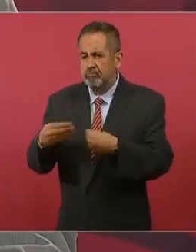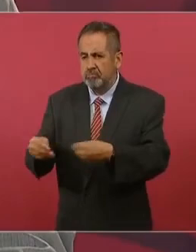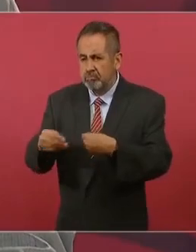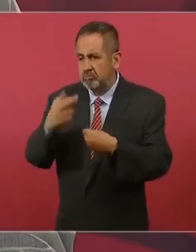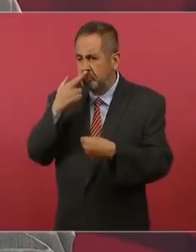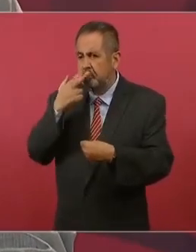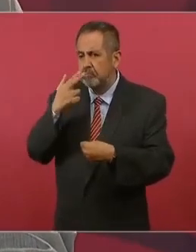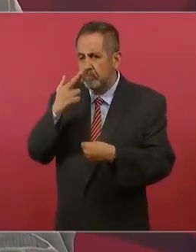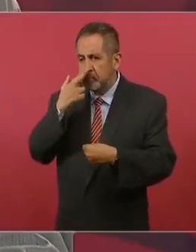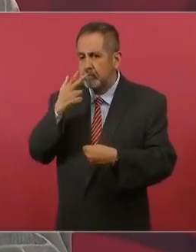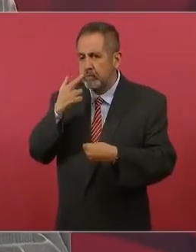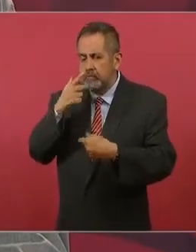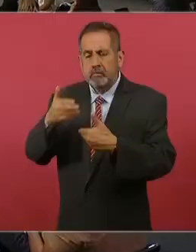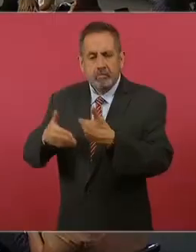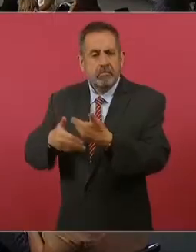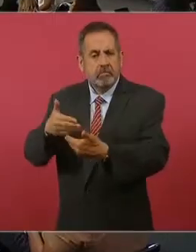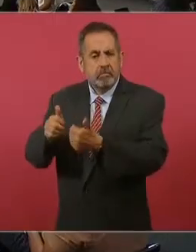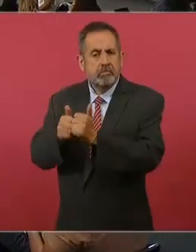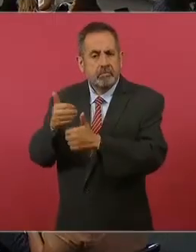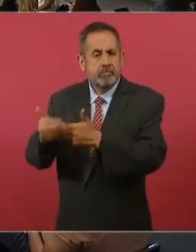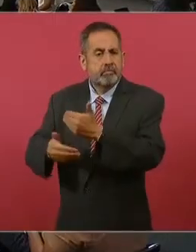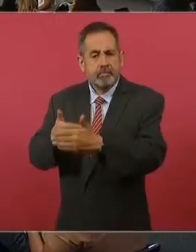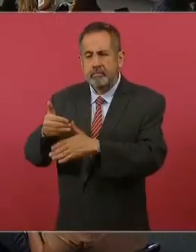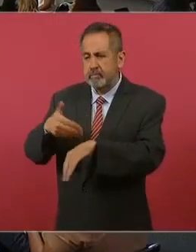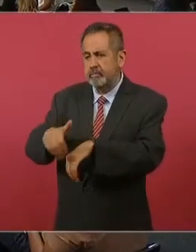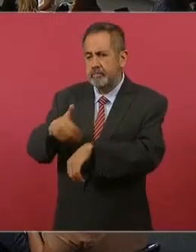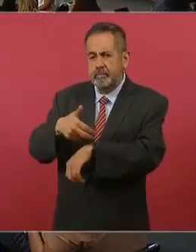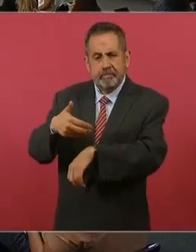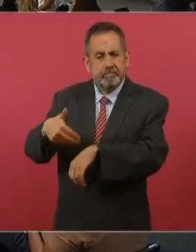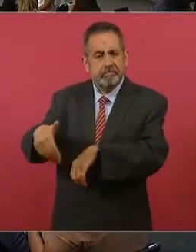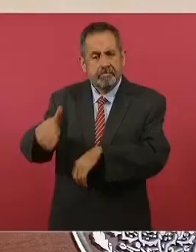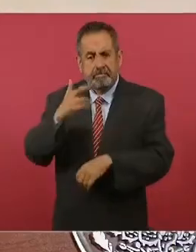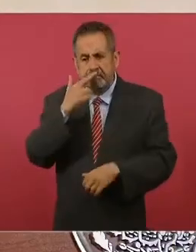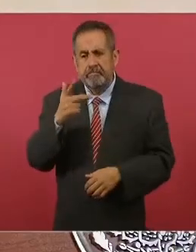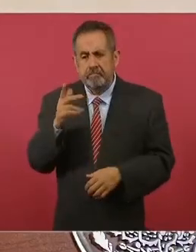va a seguir yendo mejor,